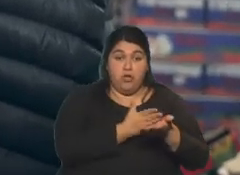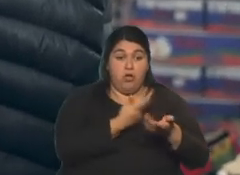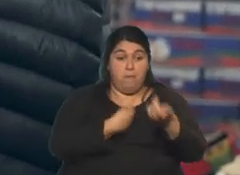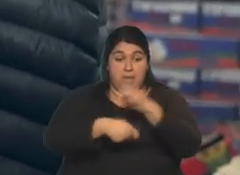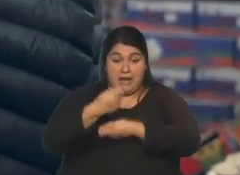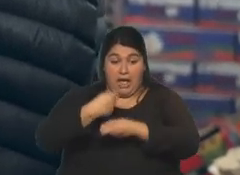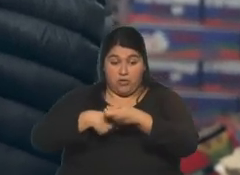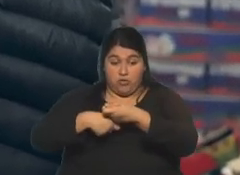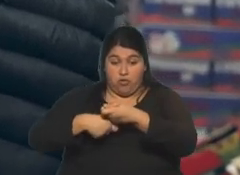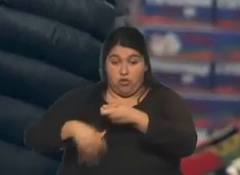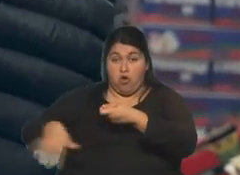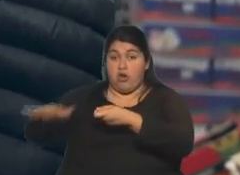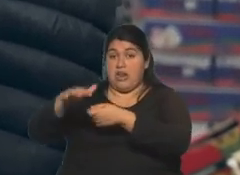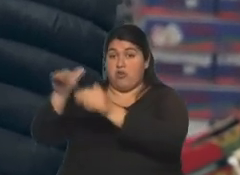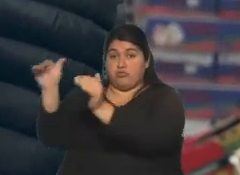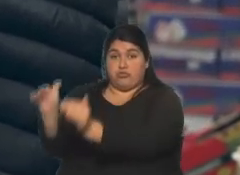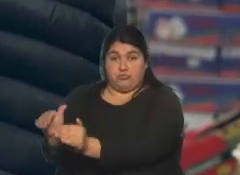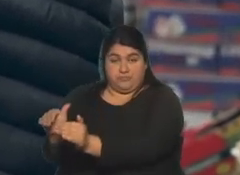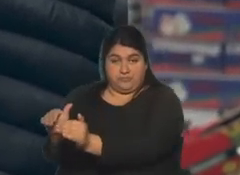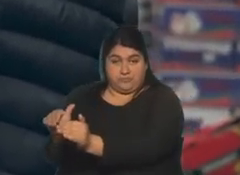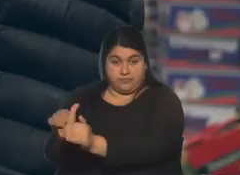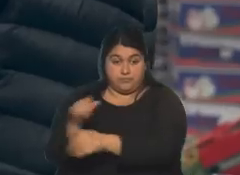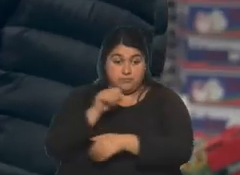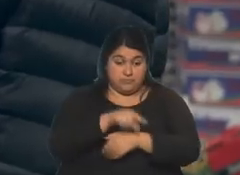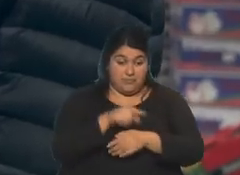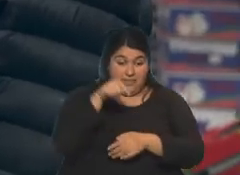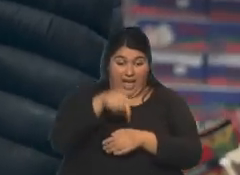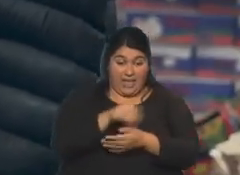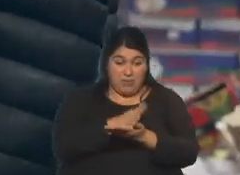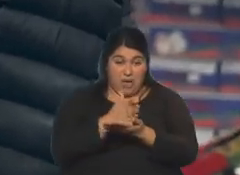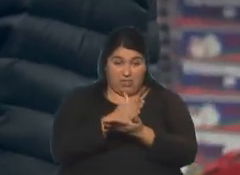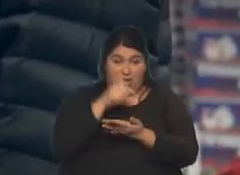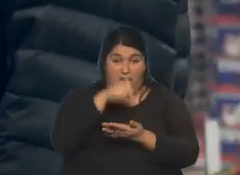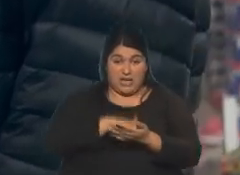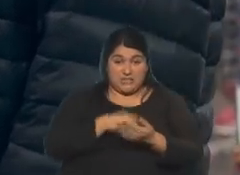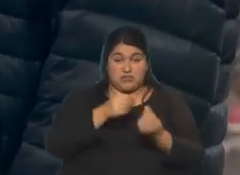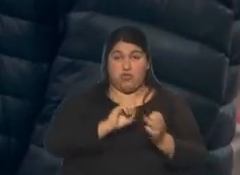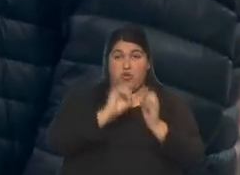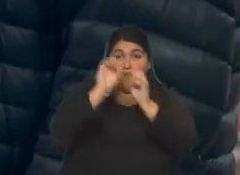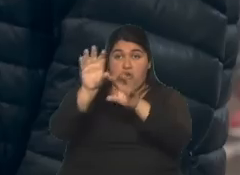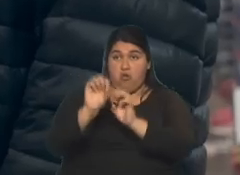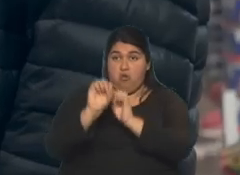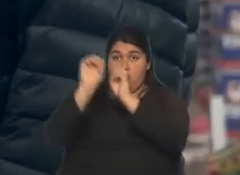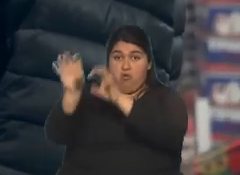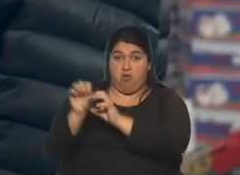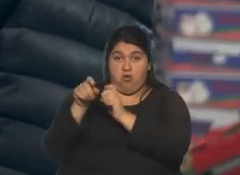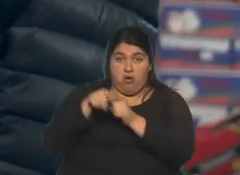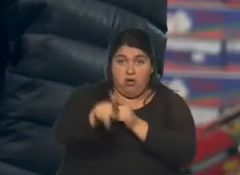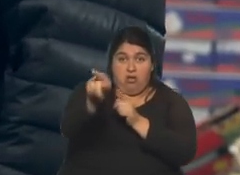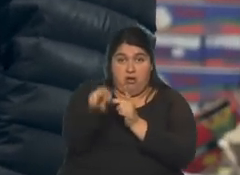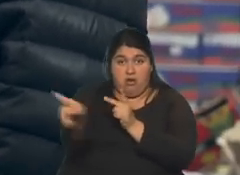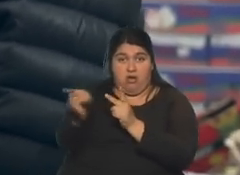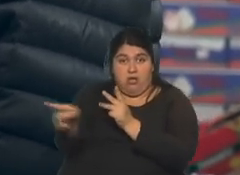contrador, el lugar, el negocio minorista. Bueno, si ahí en el medio vos tenés que de acá va a otro mercado y de ahí a otro mercado y así se van